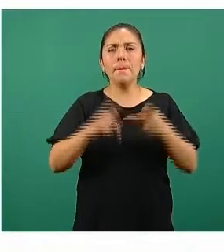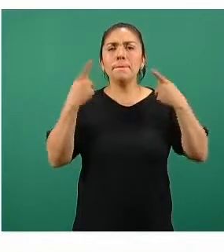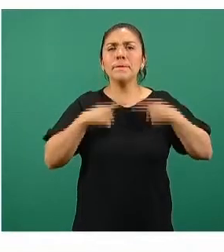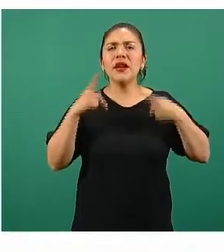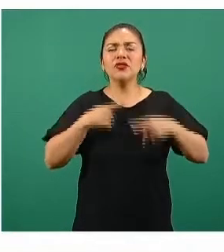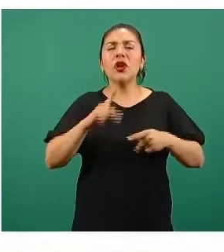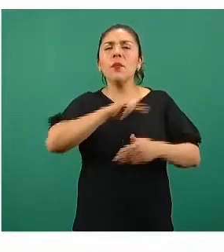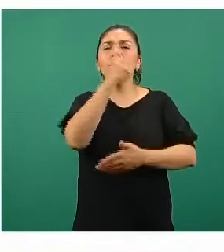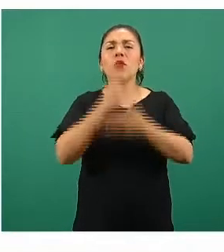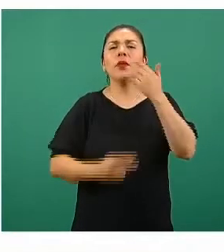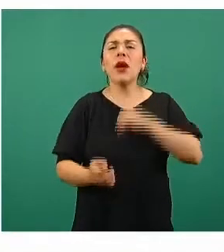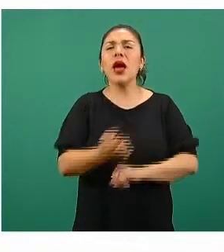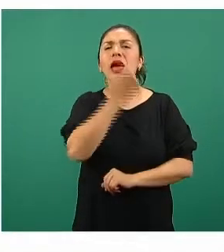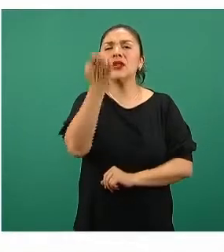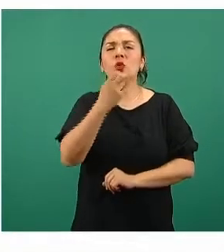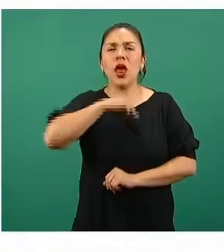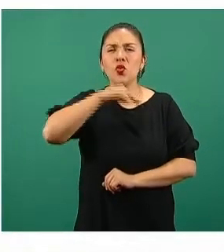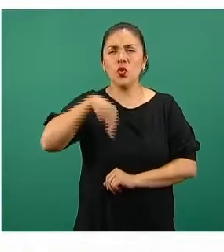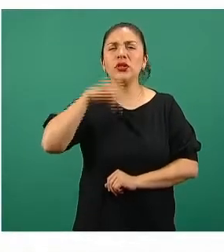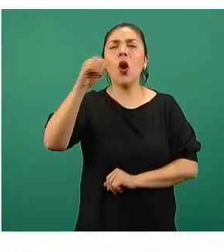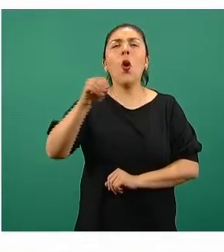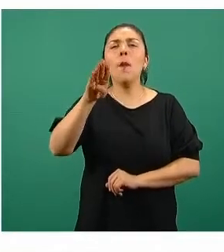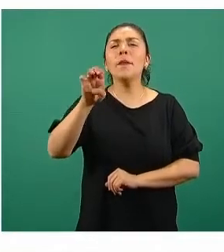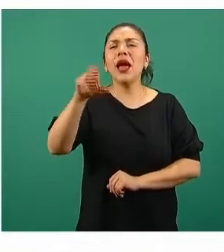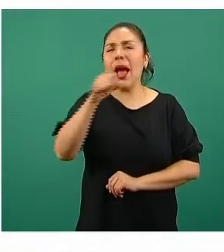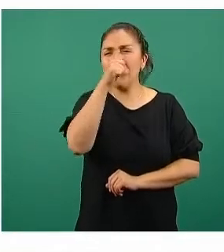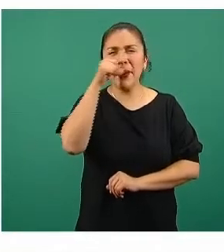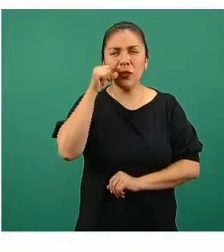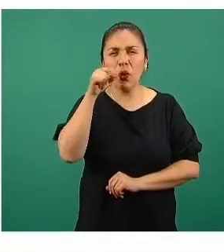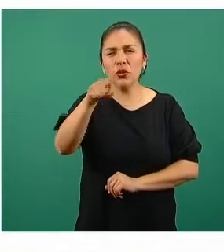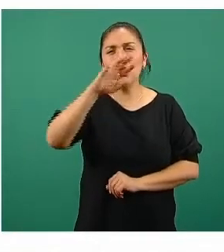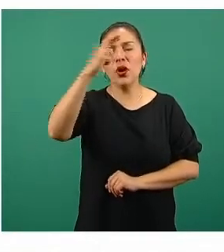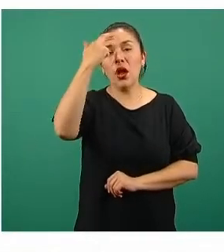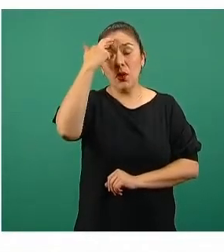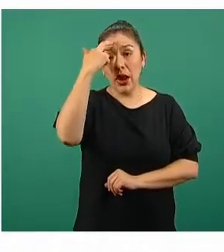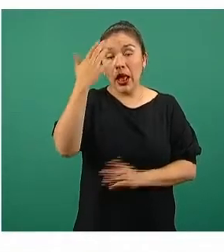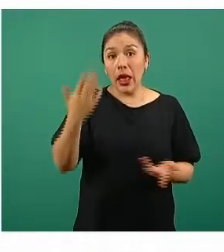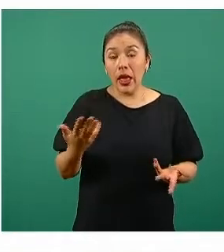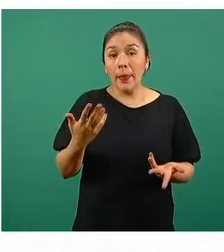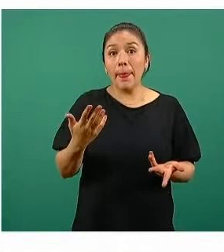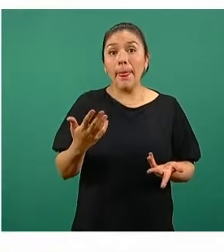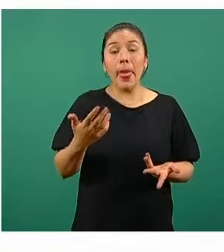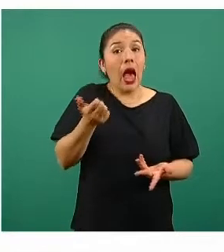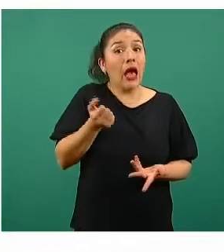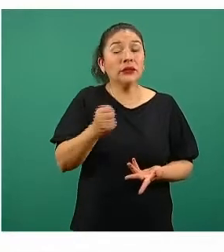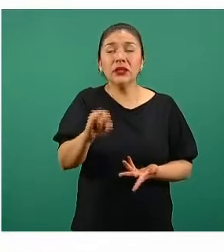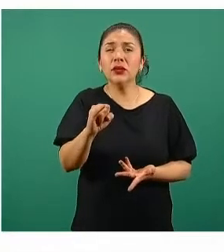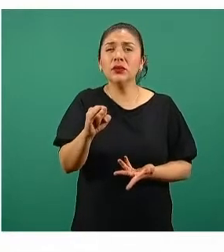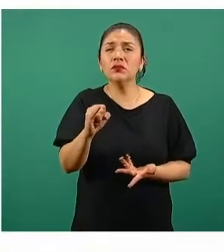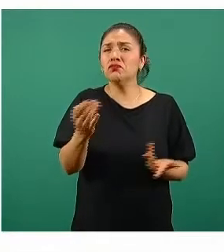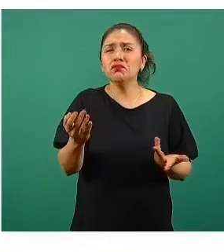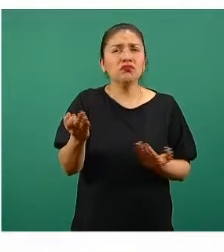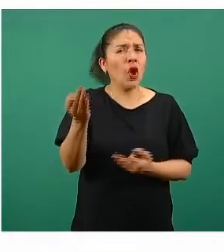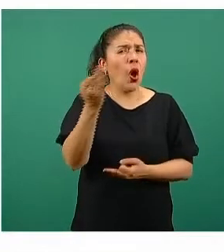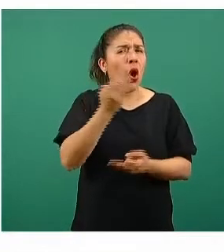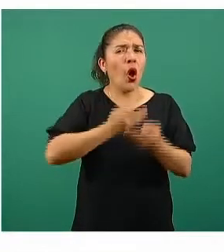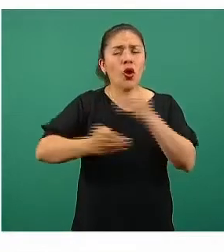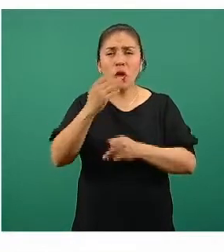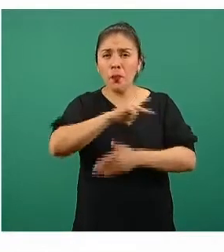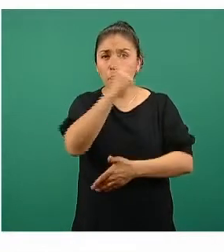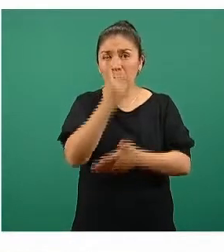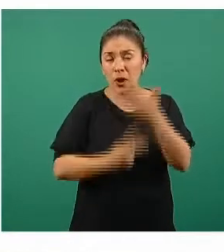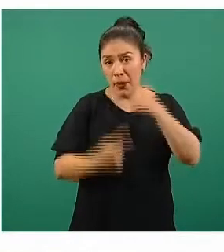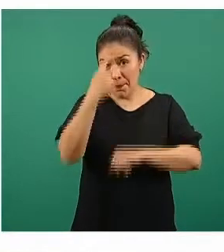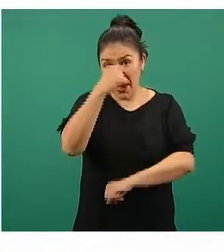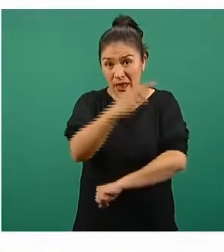es Nuestra o Becas Benito Juárez. Hay que recordar que en todo el programa